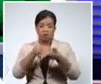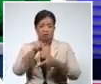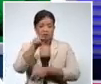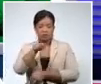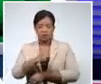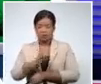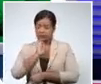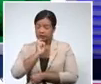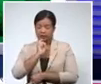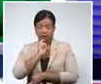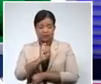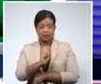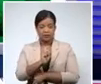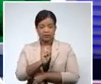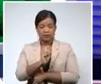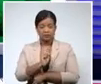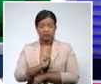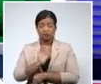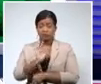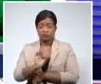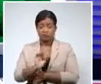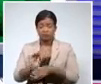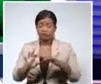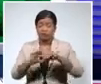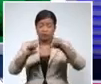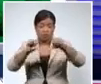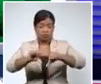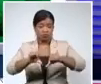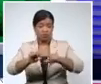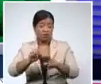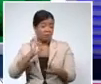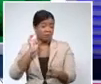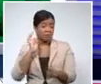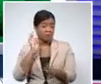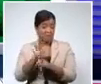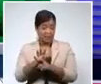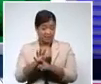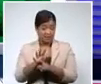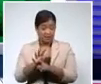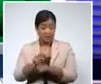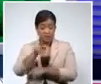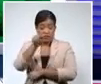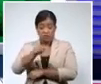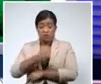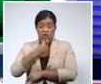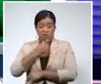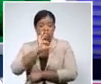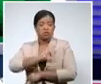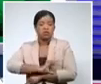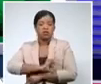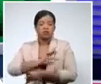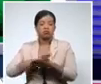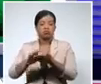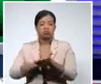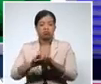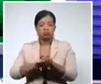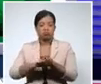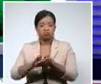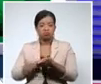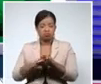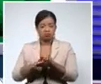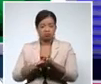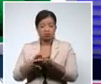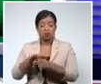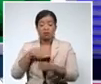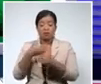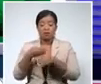sin complicaciones, que incluso inicialmente estuvo asintomático este paciente. De todas